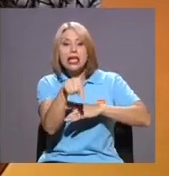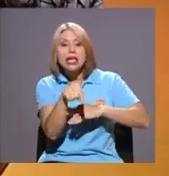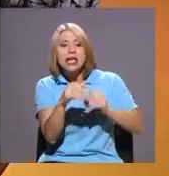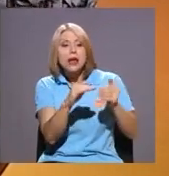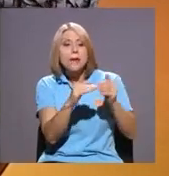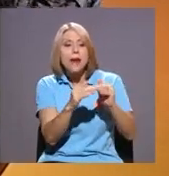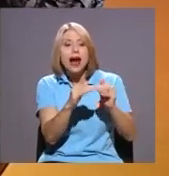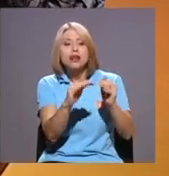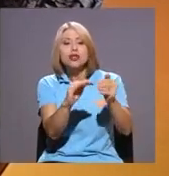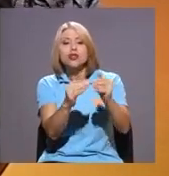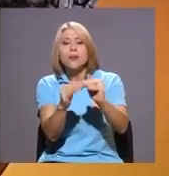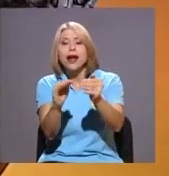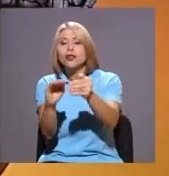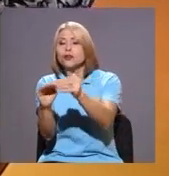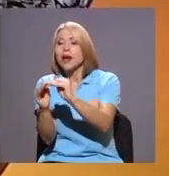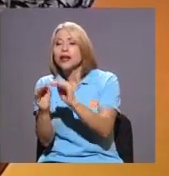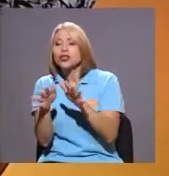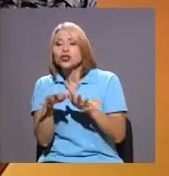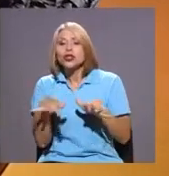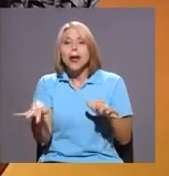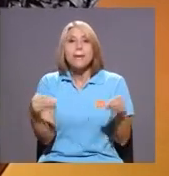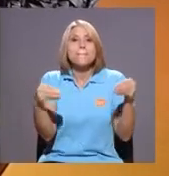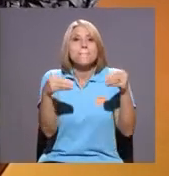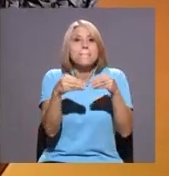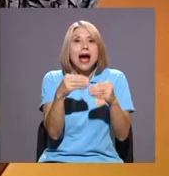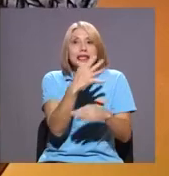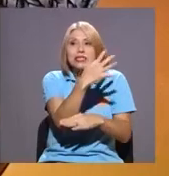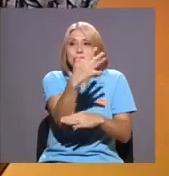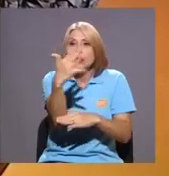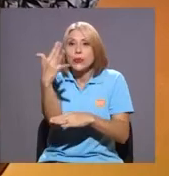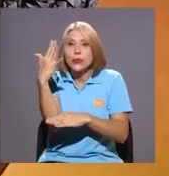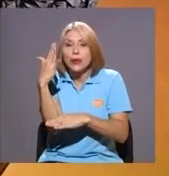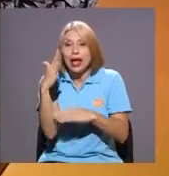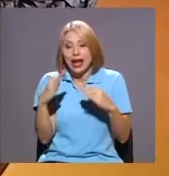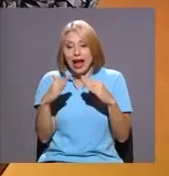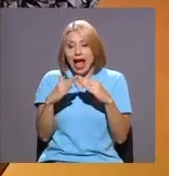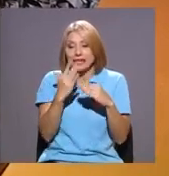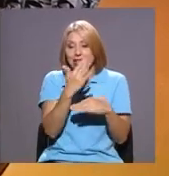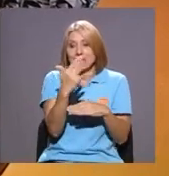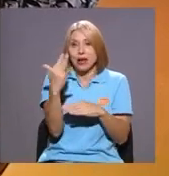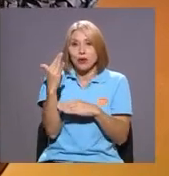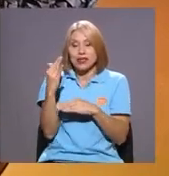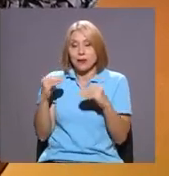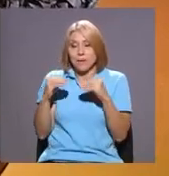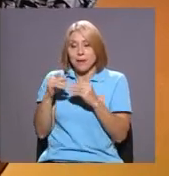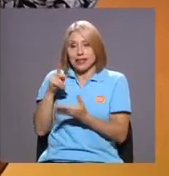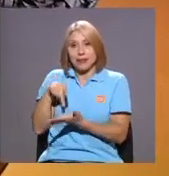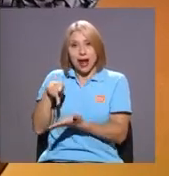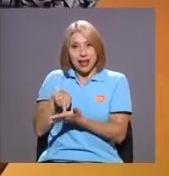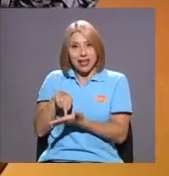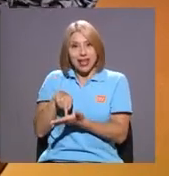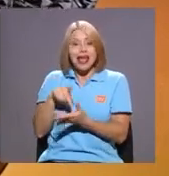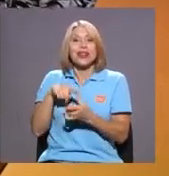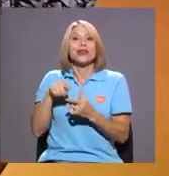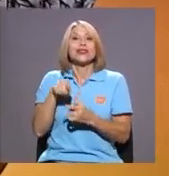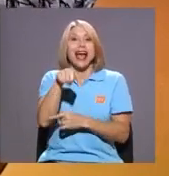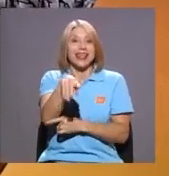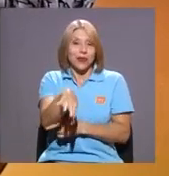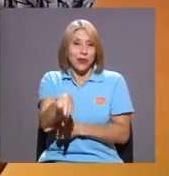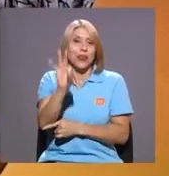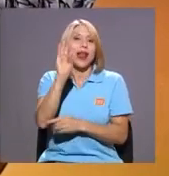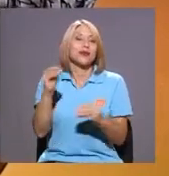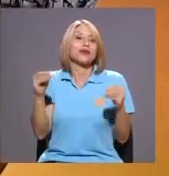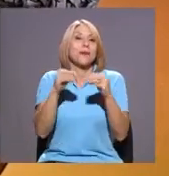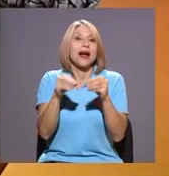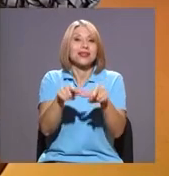parque, donde habían casas con árboles en los patios. Entonces, estas eran zonas donde normalmente podíamos encontrar más